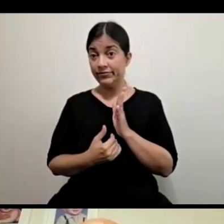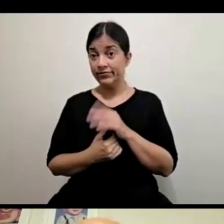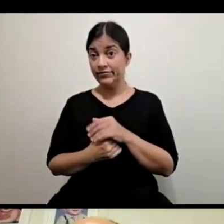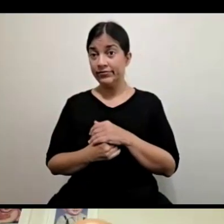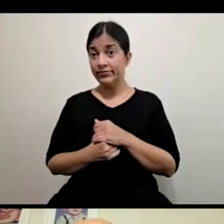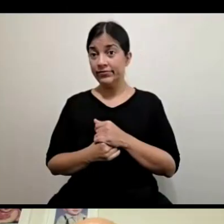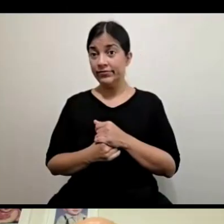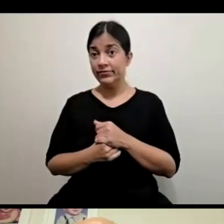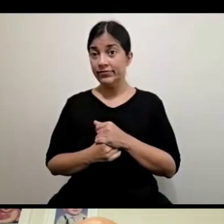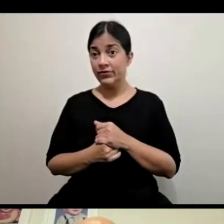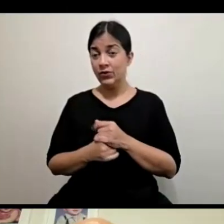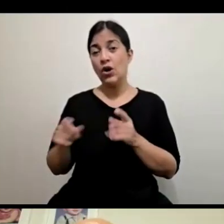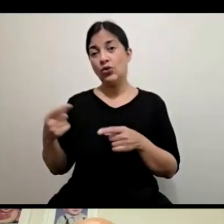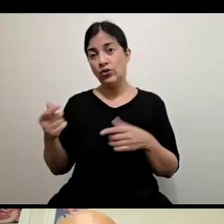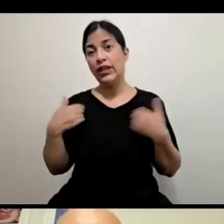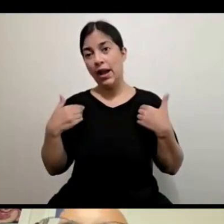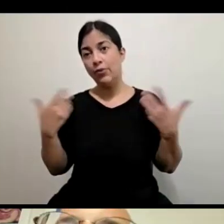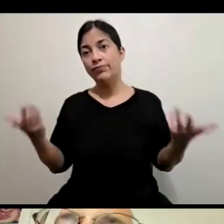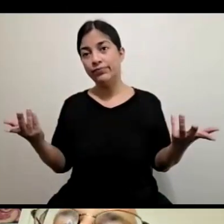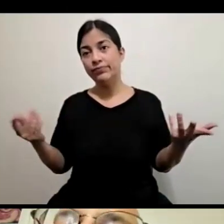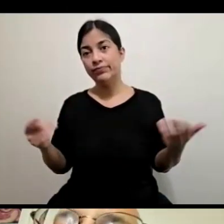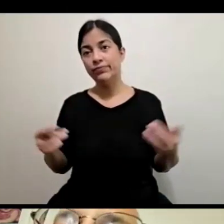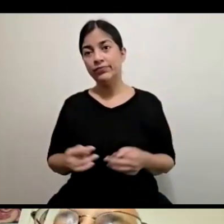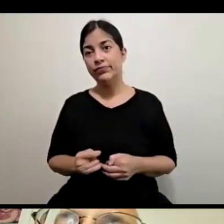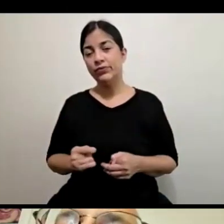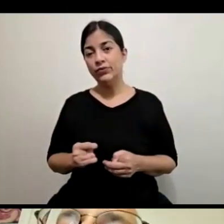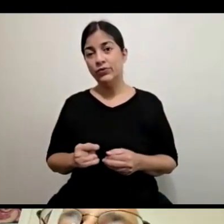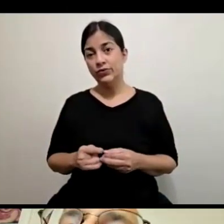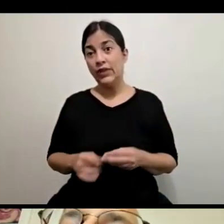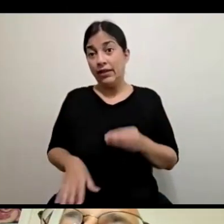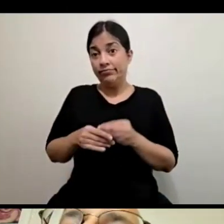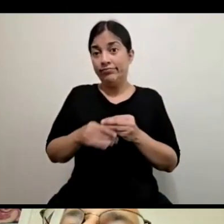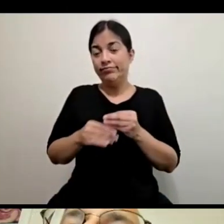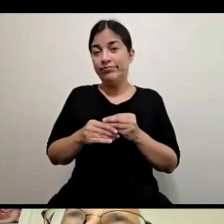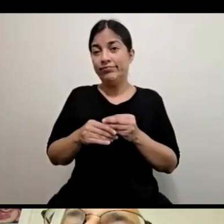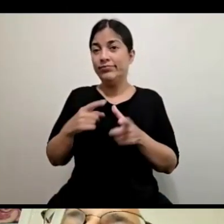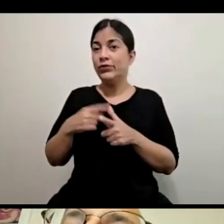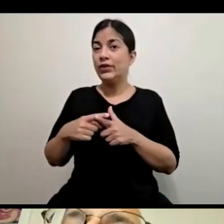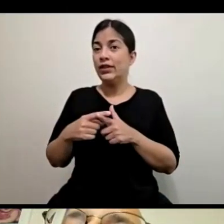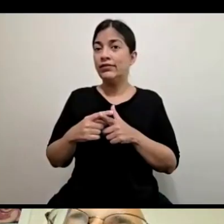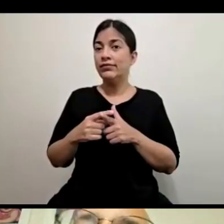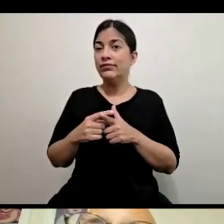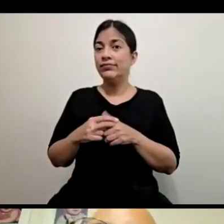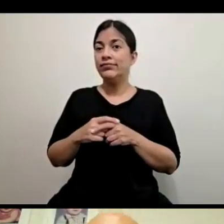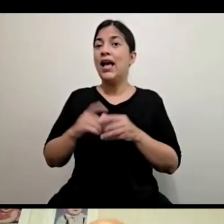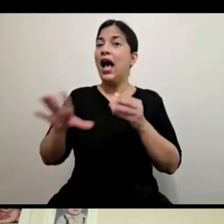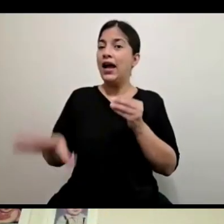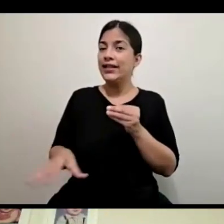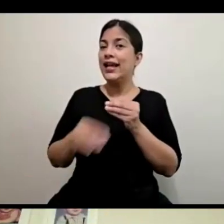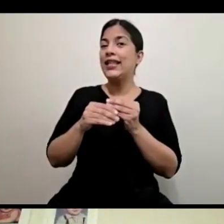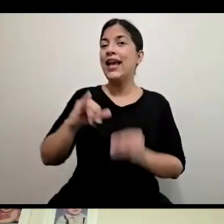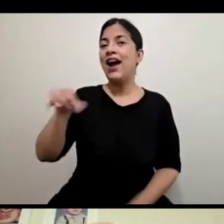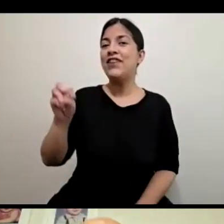lo tengamos, pues le avisamos. Una cantidad. Exacto. Sí. Sonia, apunta a Javier Ortiz. Sonia, que apunte a